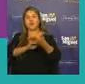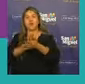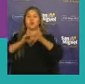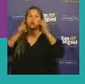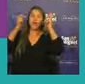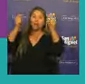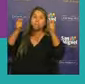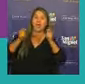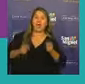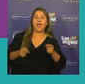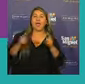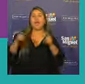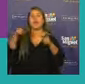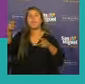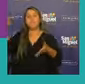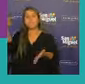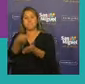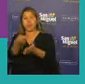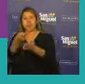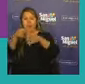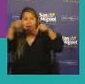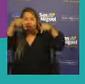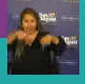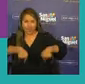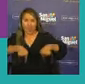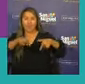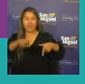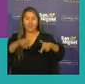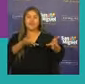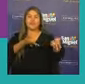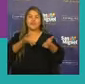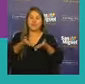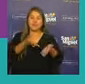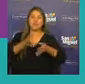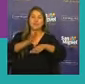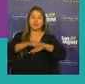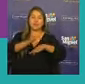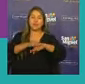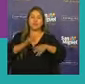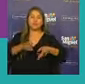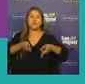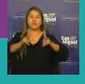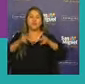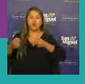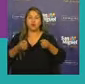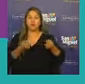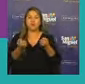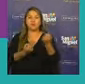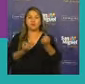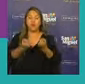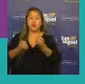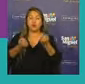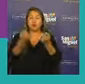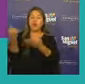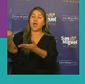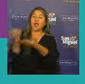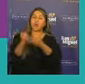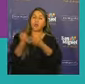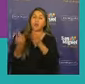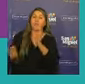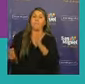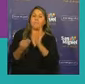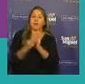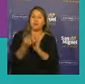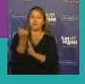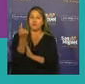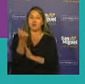permiso de circulación, cuando con fuerza decimos paguen el servicio de circulación en nuestra comuna, ayúdennos a sumar más